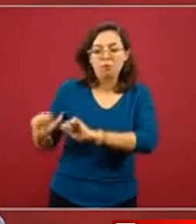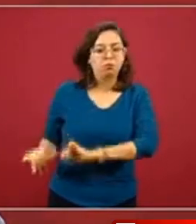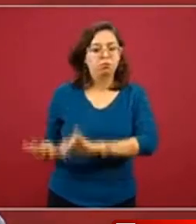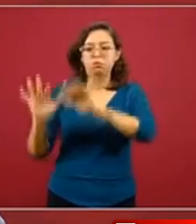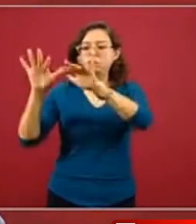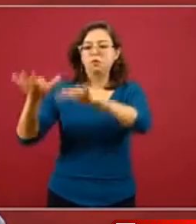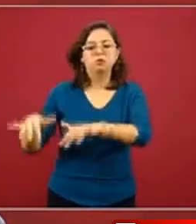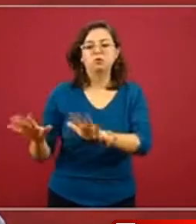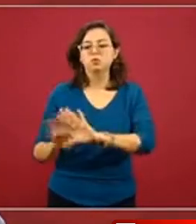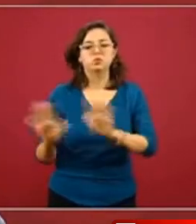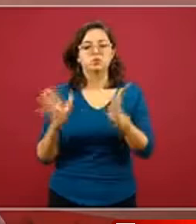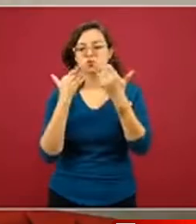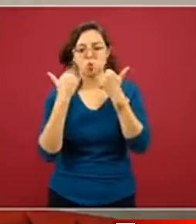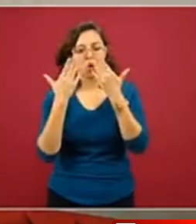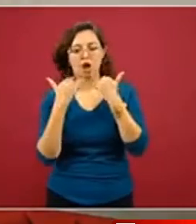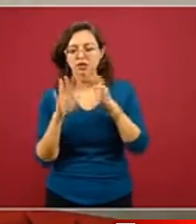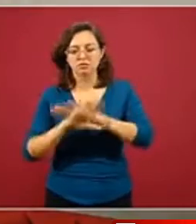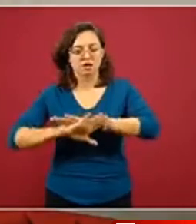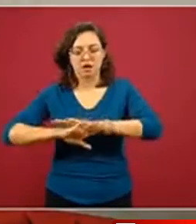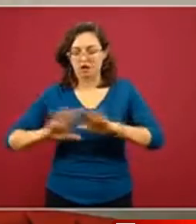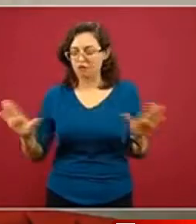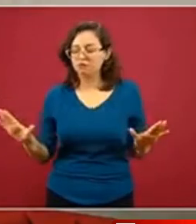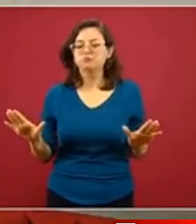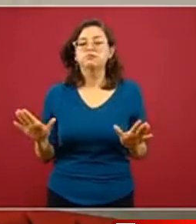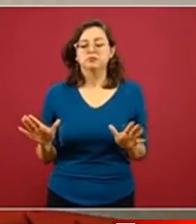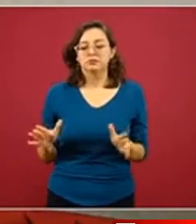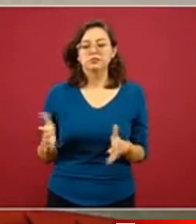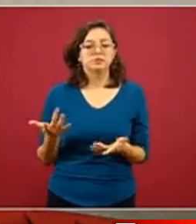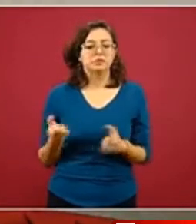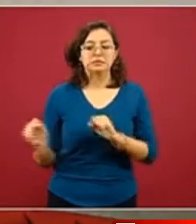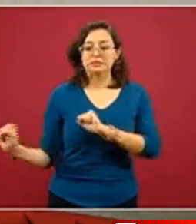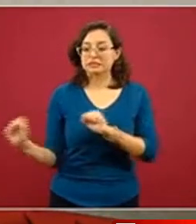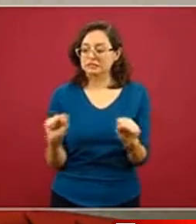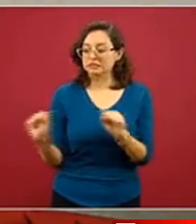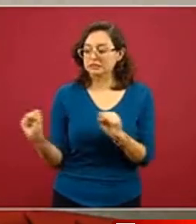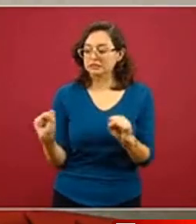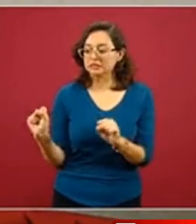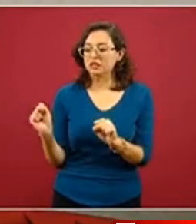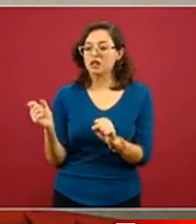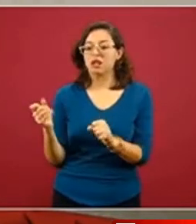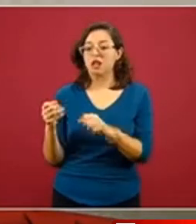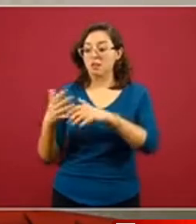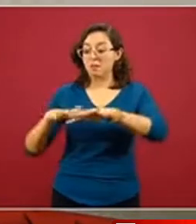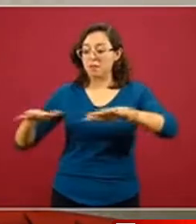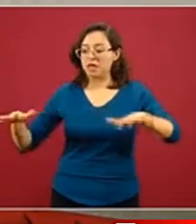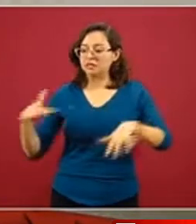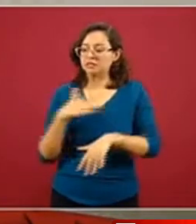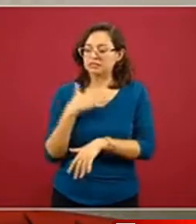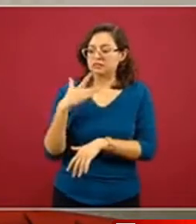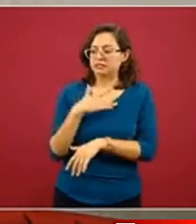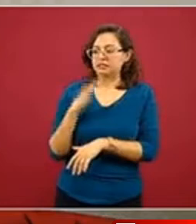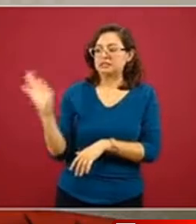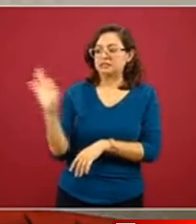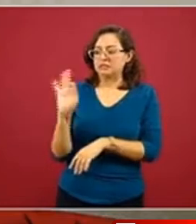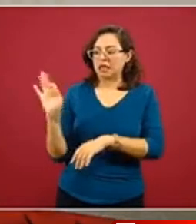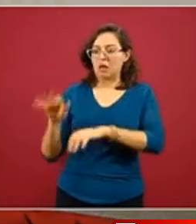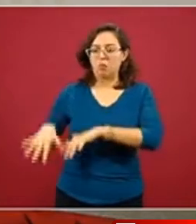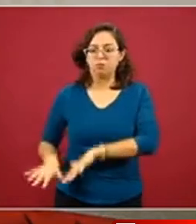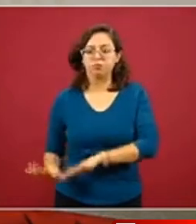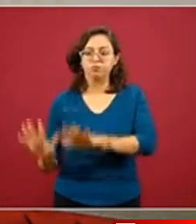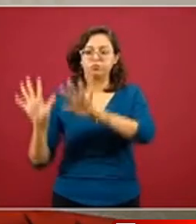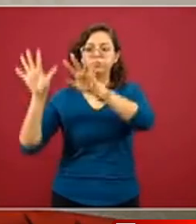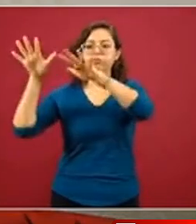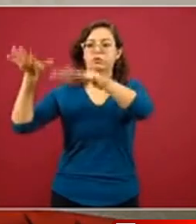este momento de la ocurrencia de un tsunami. Siempre cuando hay un evento sísmico que está cerca de las costas, siempre es un riesgo y se inicia